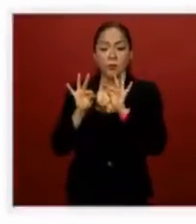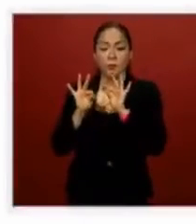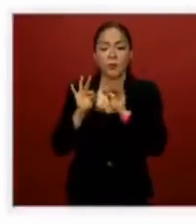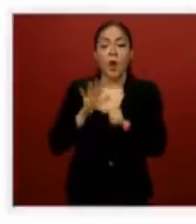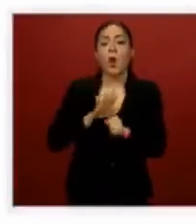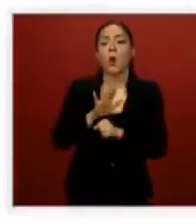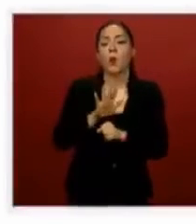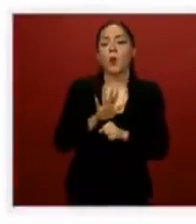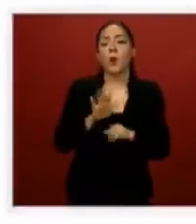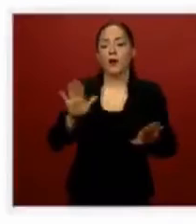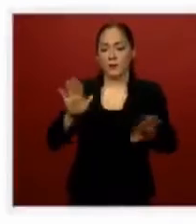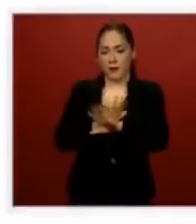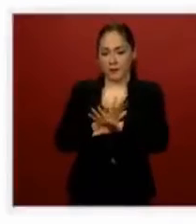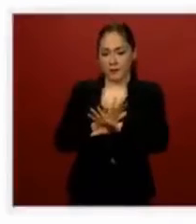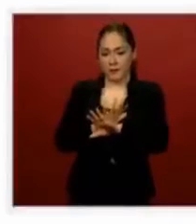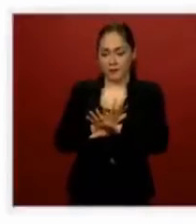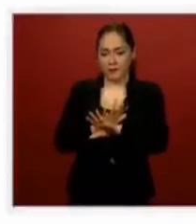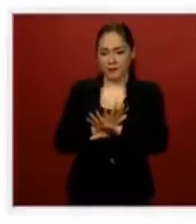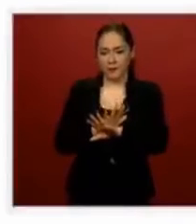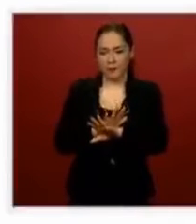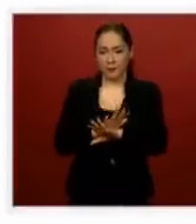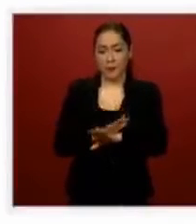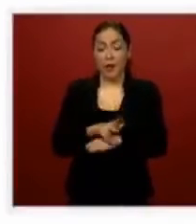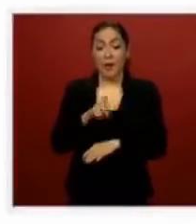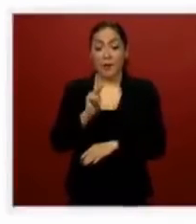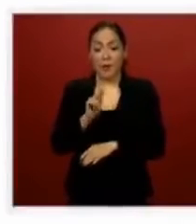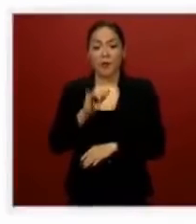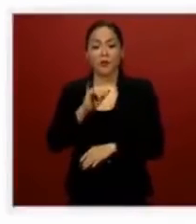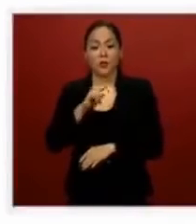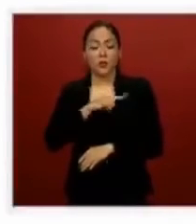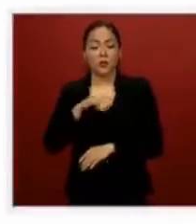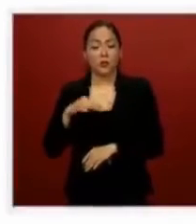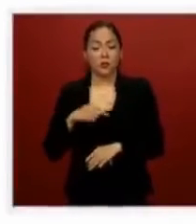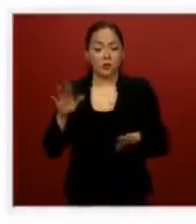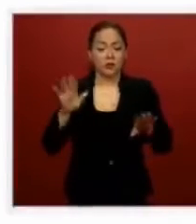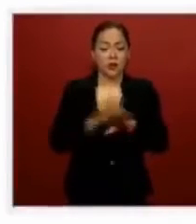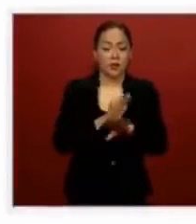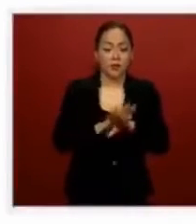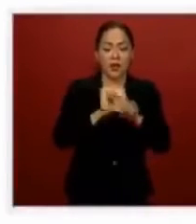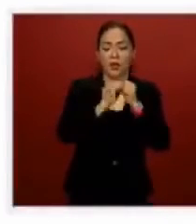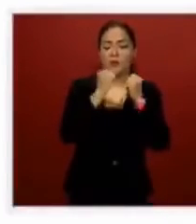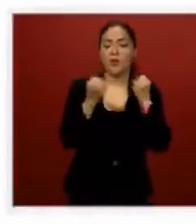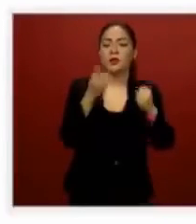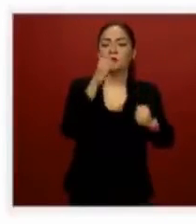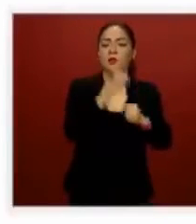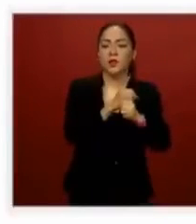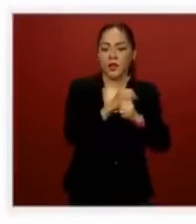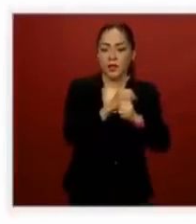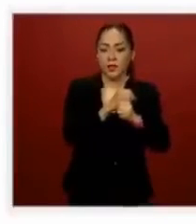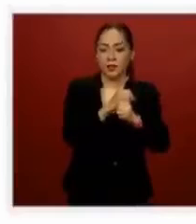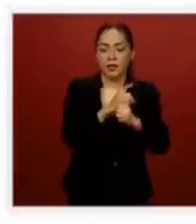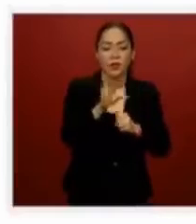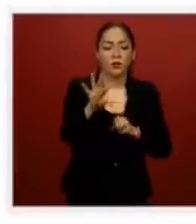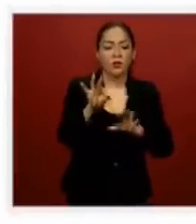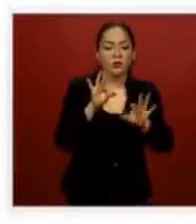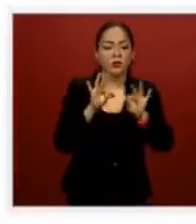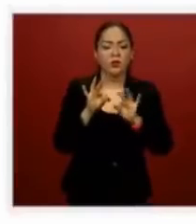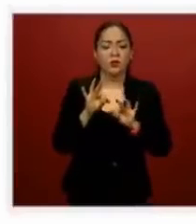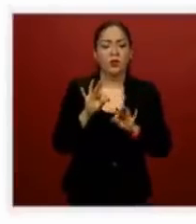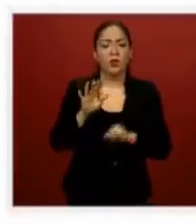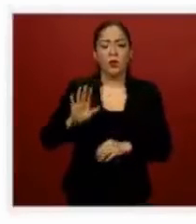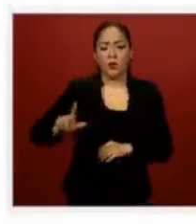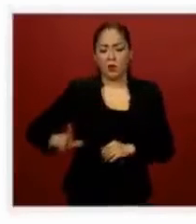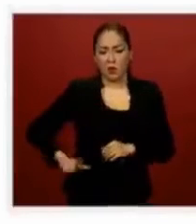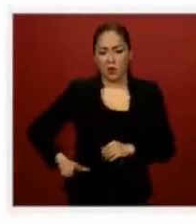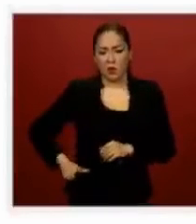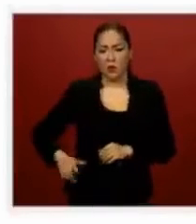es cívicamente, es cambiar hacia una sociedad democrática y justa. Y para